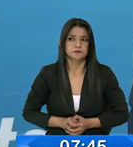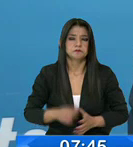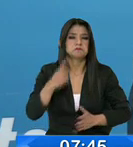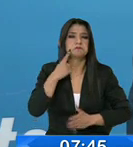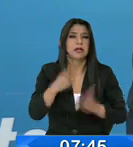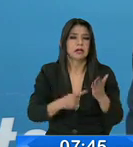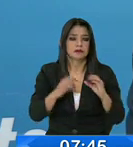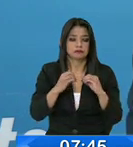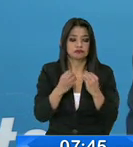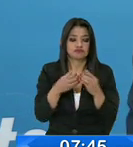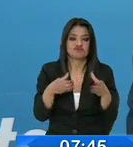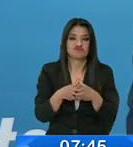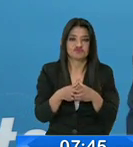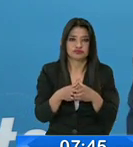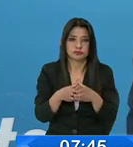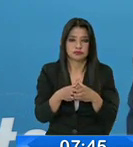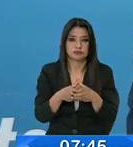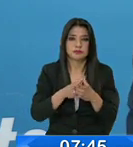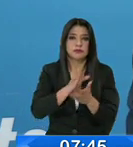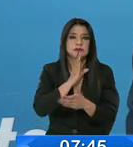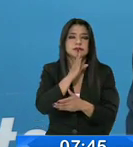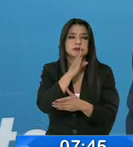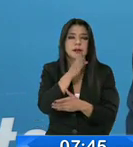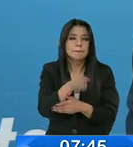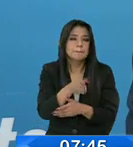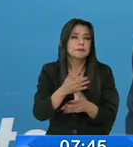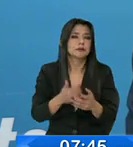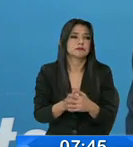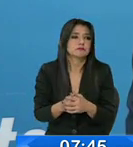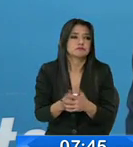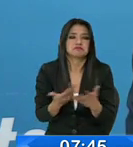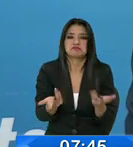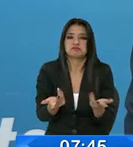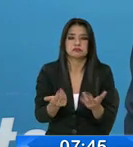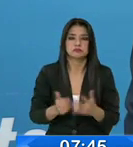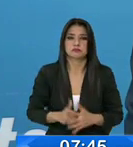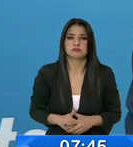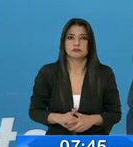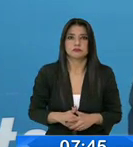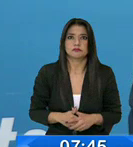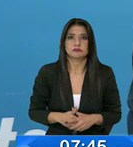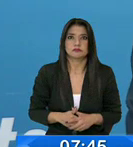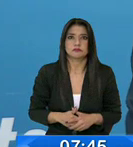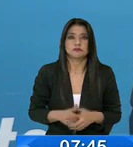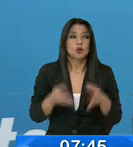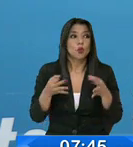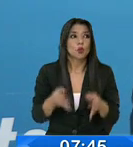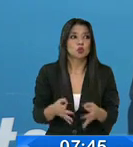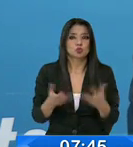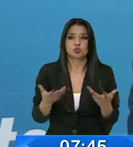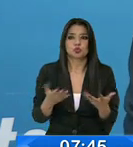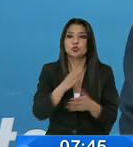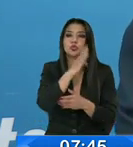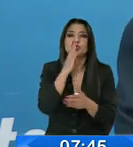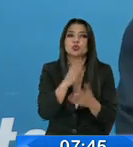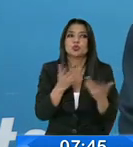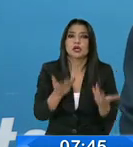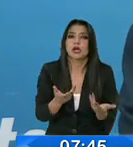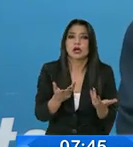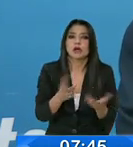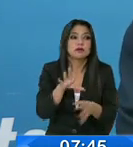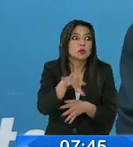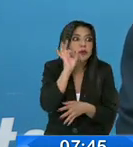de modo que siempre sean de alguna manera furtivos es decir que nunca lleguen a ser